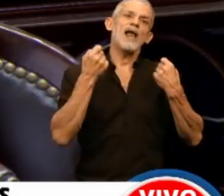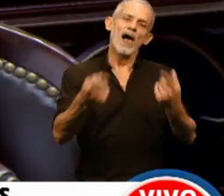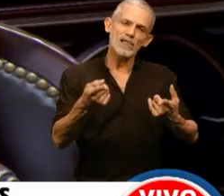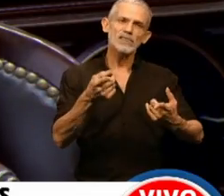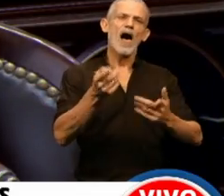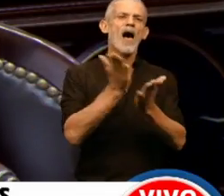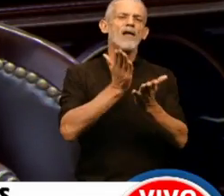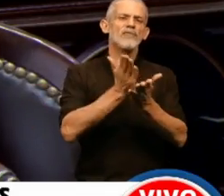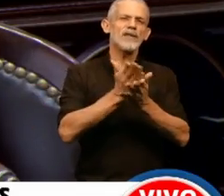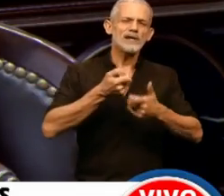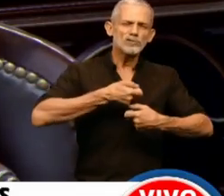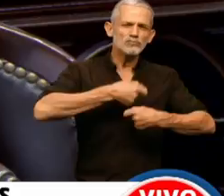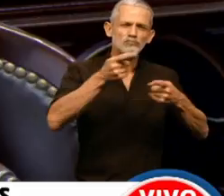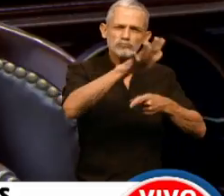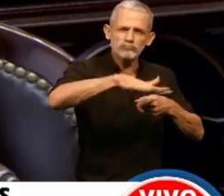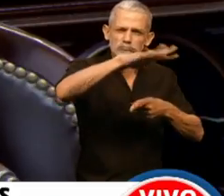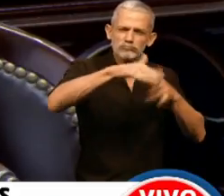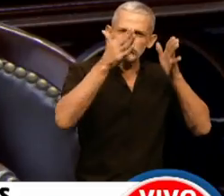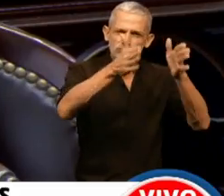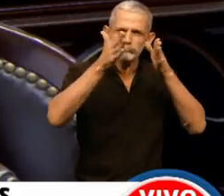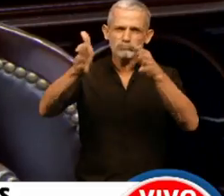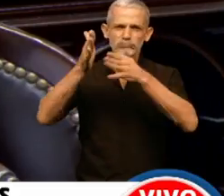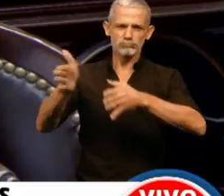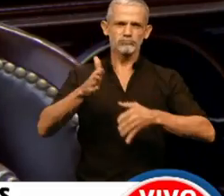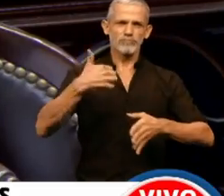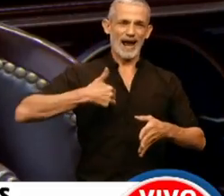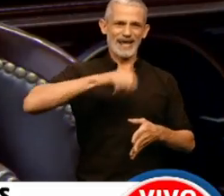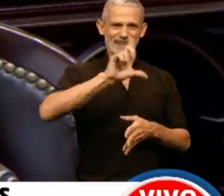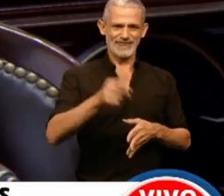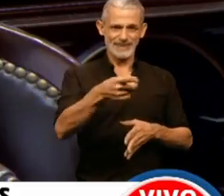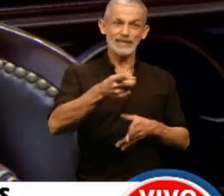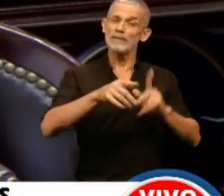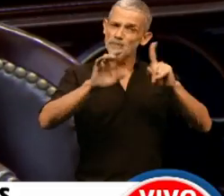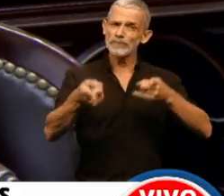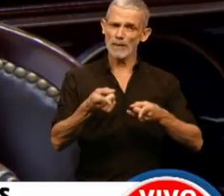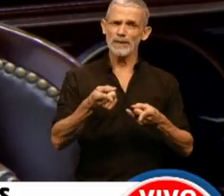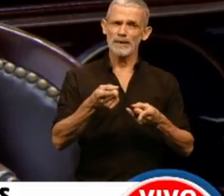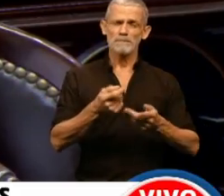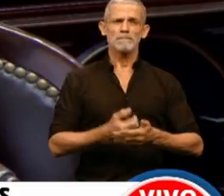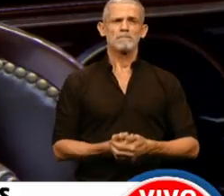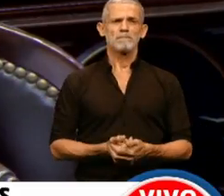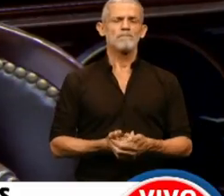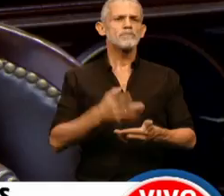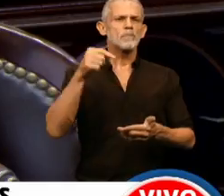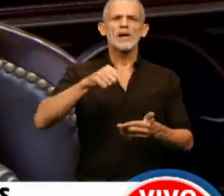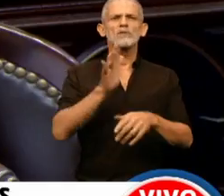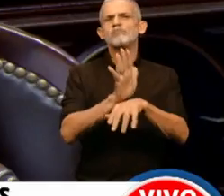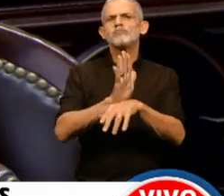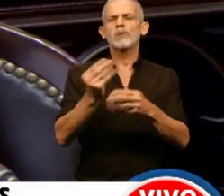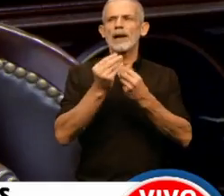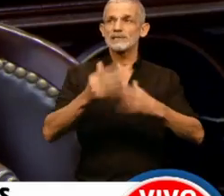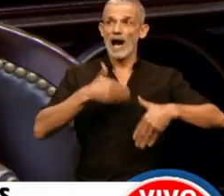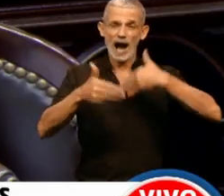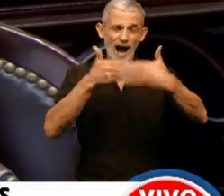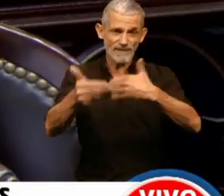extensión de derechos hacia otras regiones y zonas de la argentina presidente también esto significa un